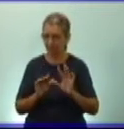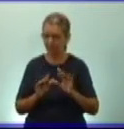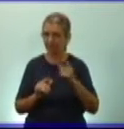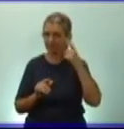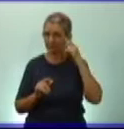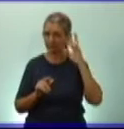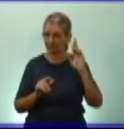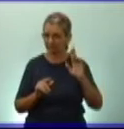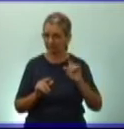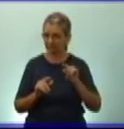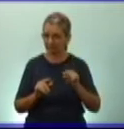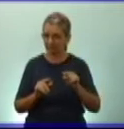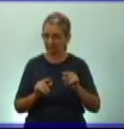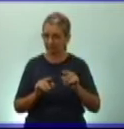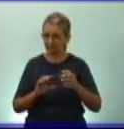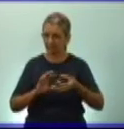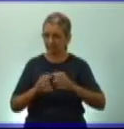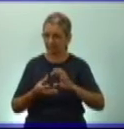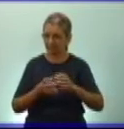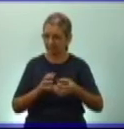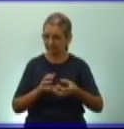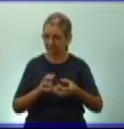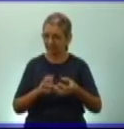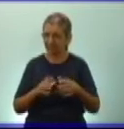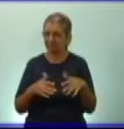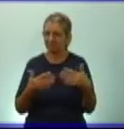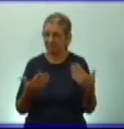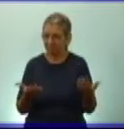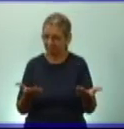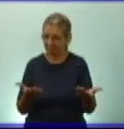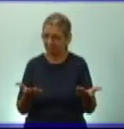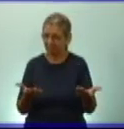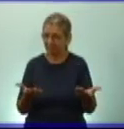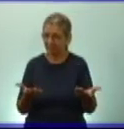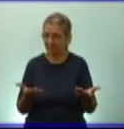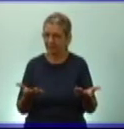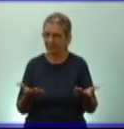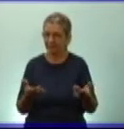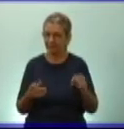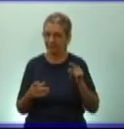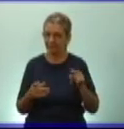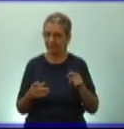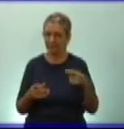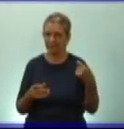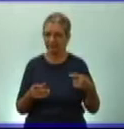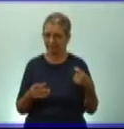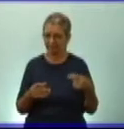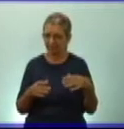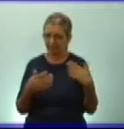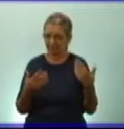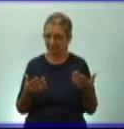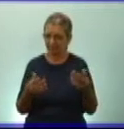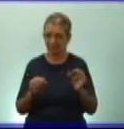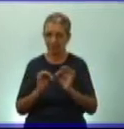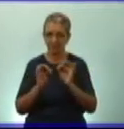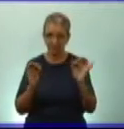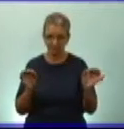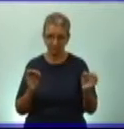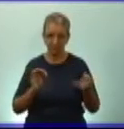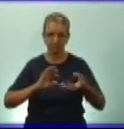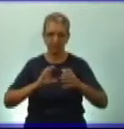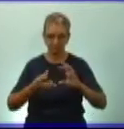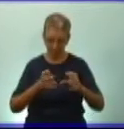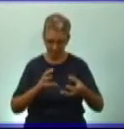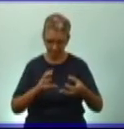que cuando hablamos de composición, es decir, la clasificación según la composición, debemos tener en cuenta si son simples o son compuestas.